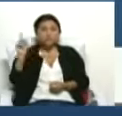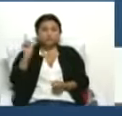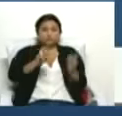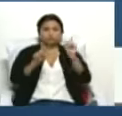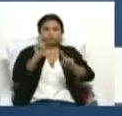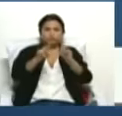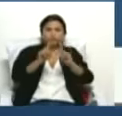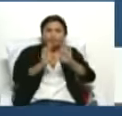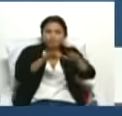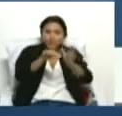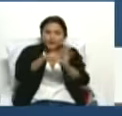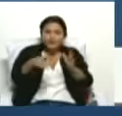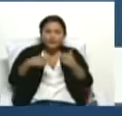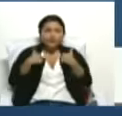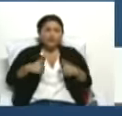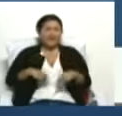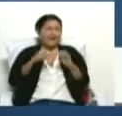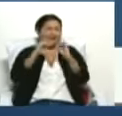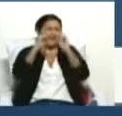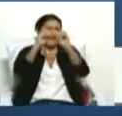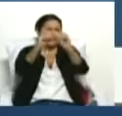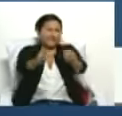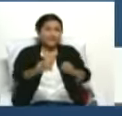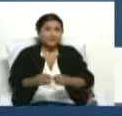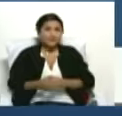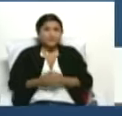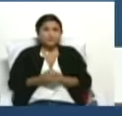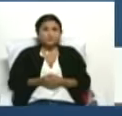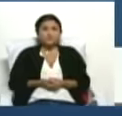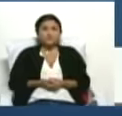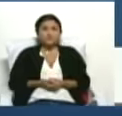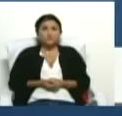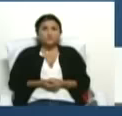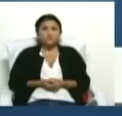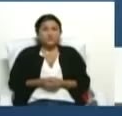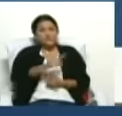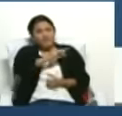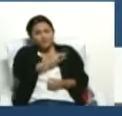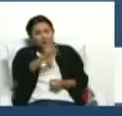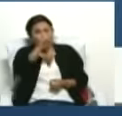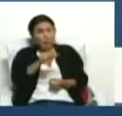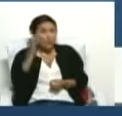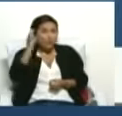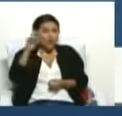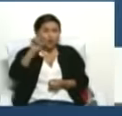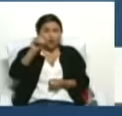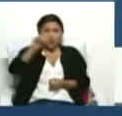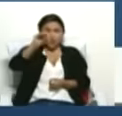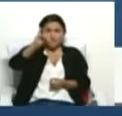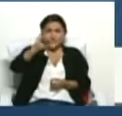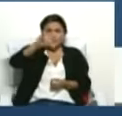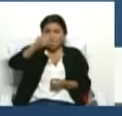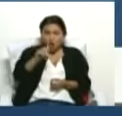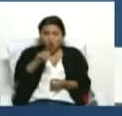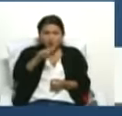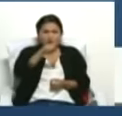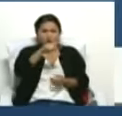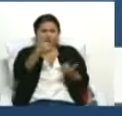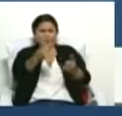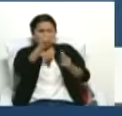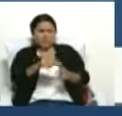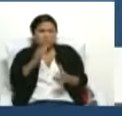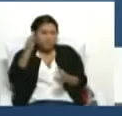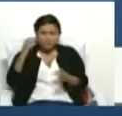aparecían estas personas, incluyendo la ciudadana Rocío San Miguel, nadie la vio. Ahora de pronto le dan la